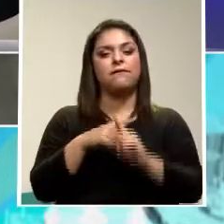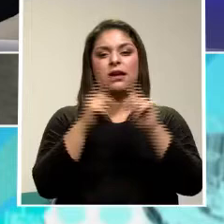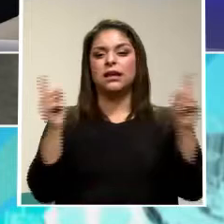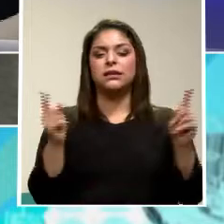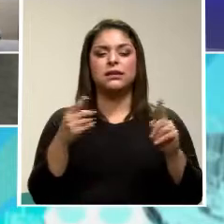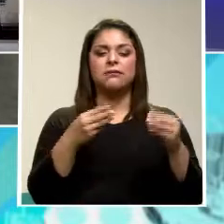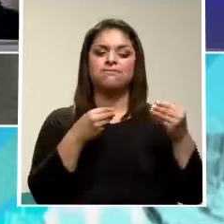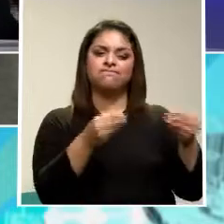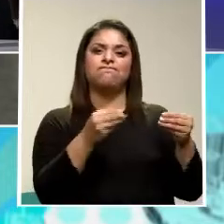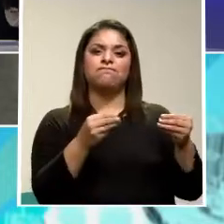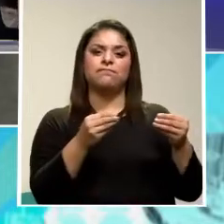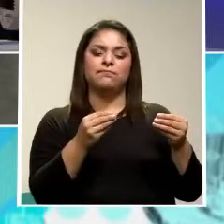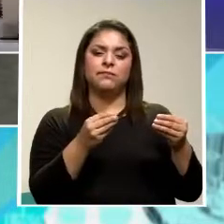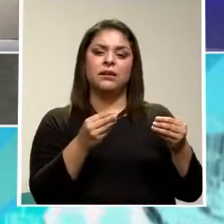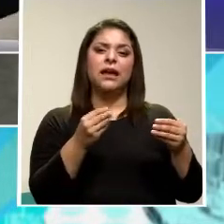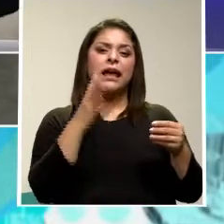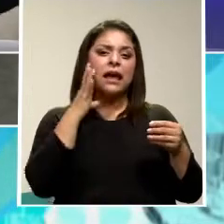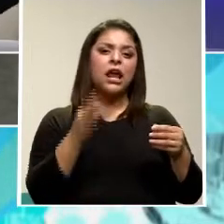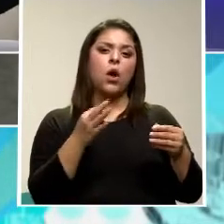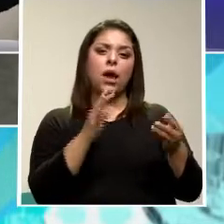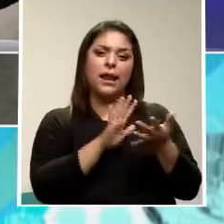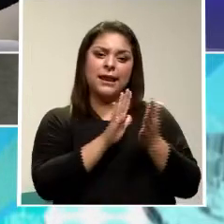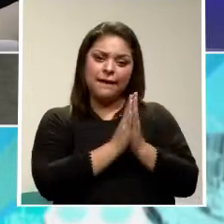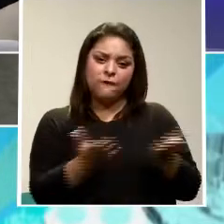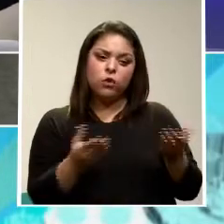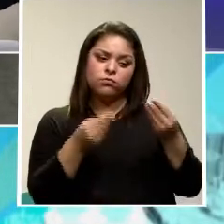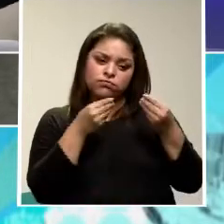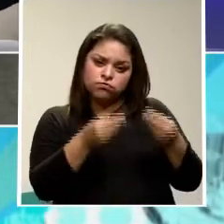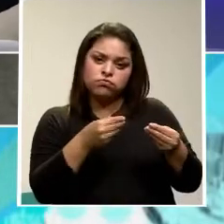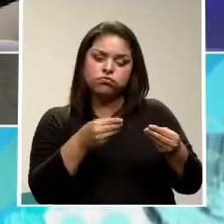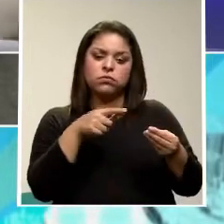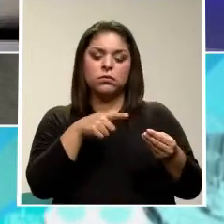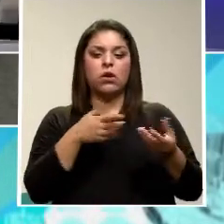Siento que los libros como objeto, el libro impreso,